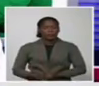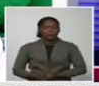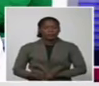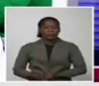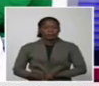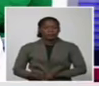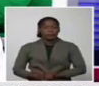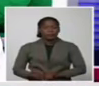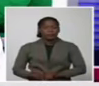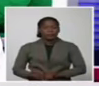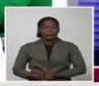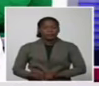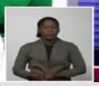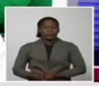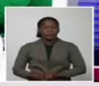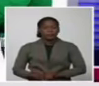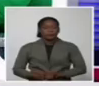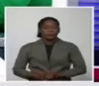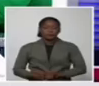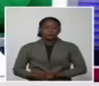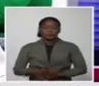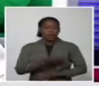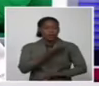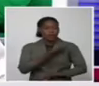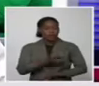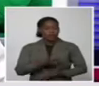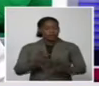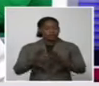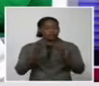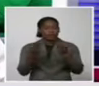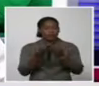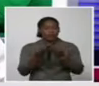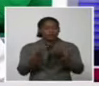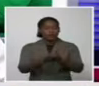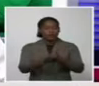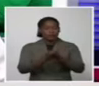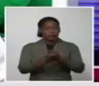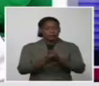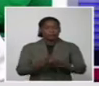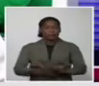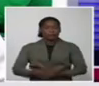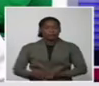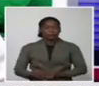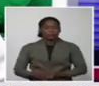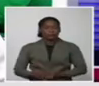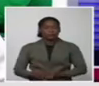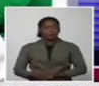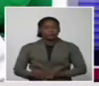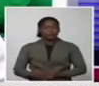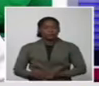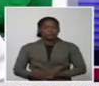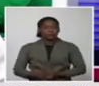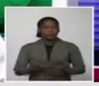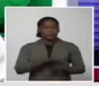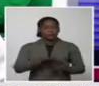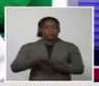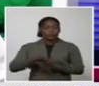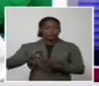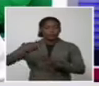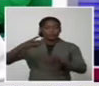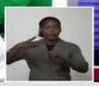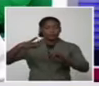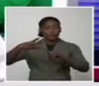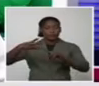fallece. Reiteramos nuestras condolencias a familiares y amistades. Fallece